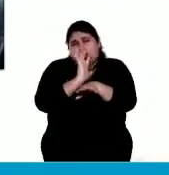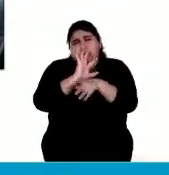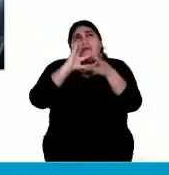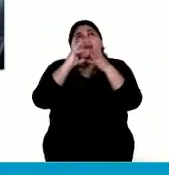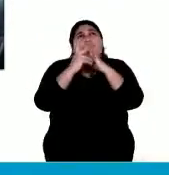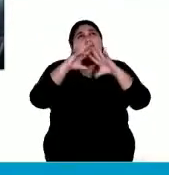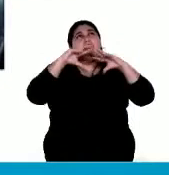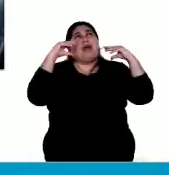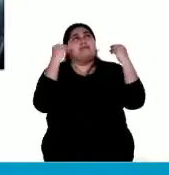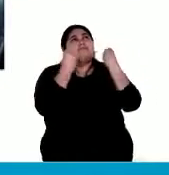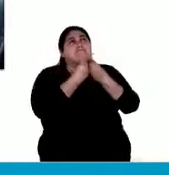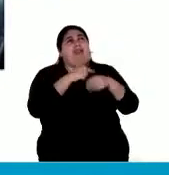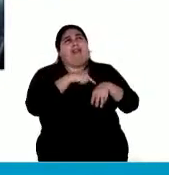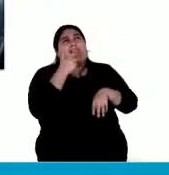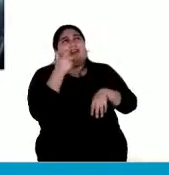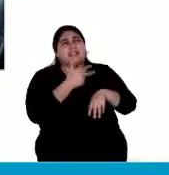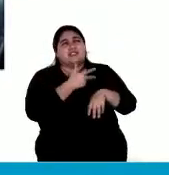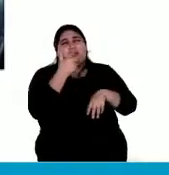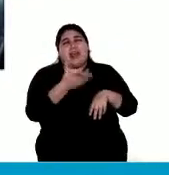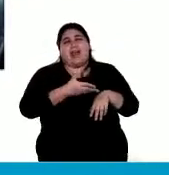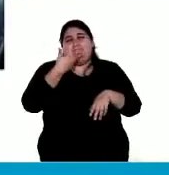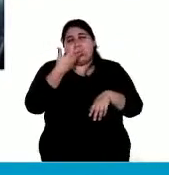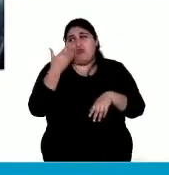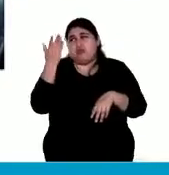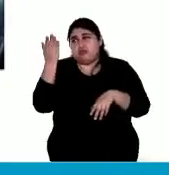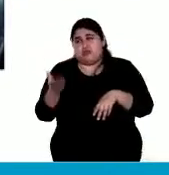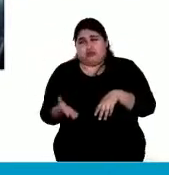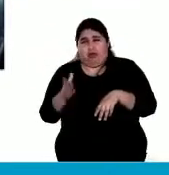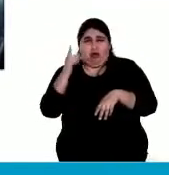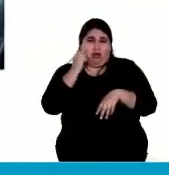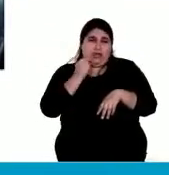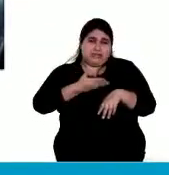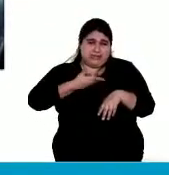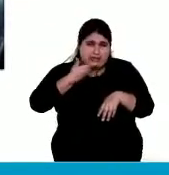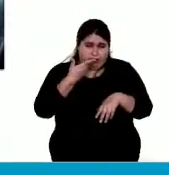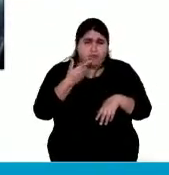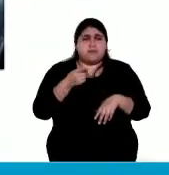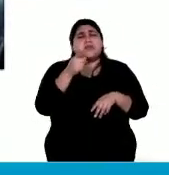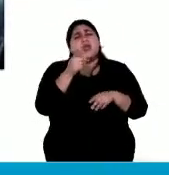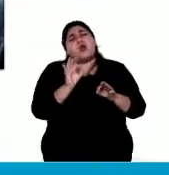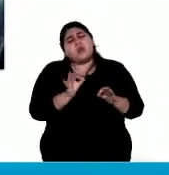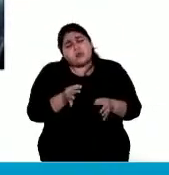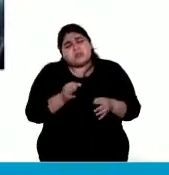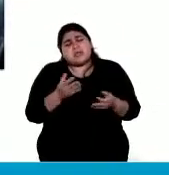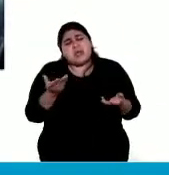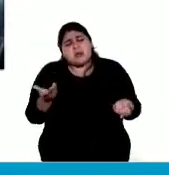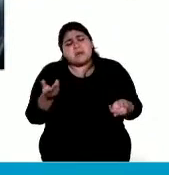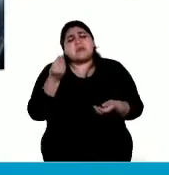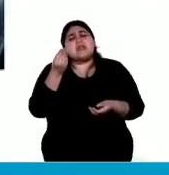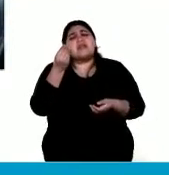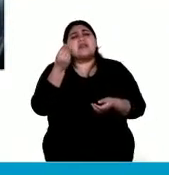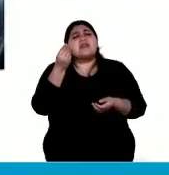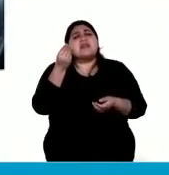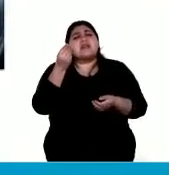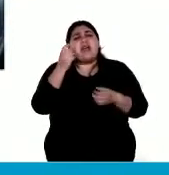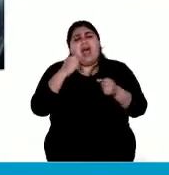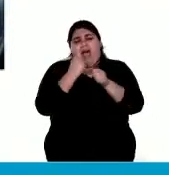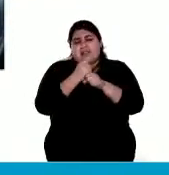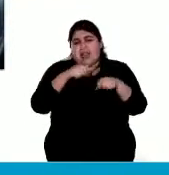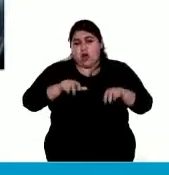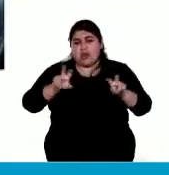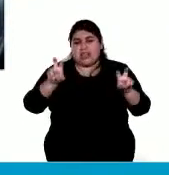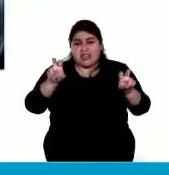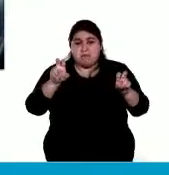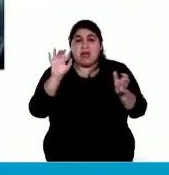Hubo discursos de 3 horas del gobernador. ¿Saben cuántas menciones hizo al tema de la seguridad?